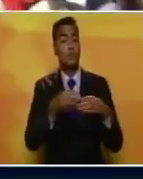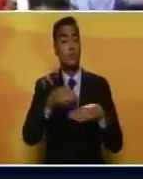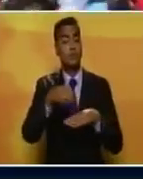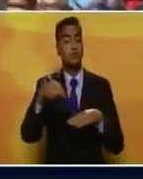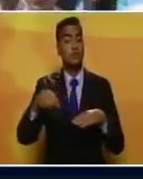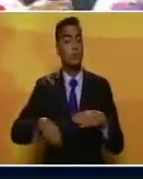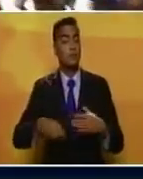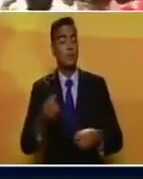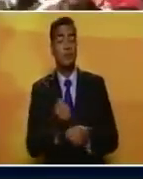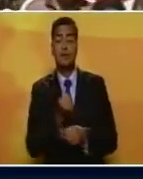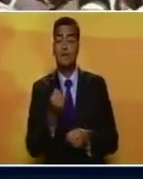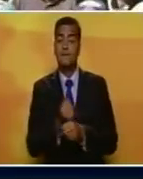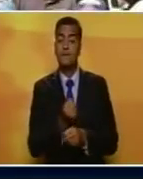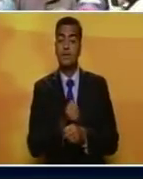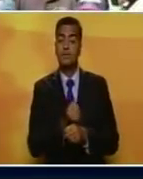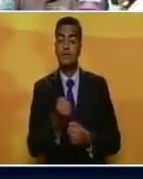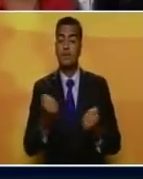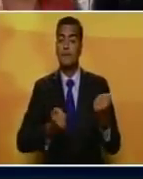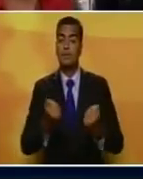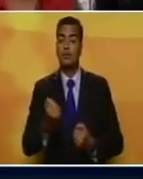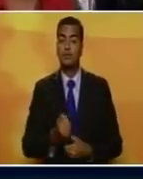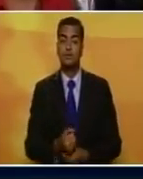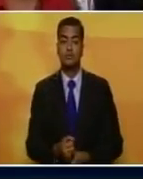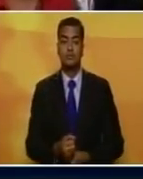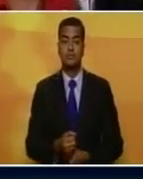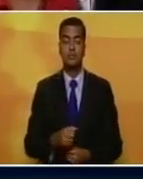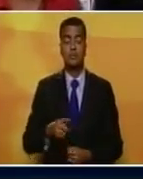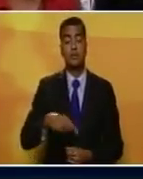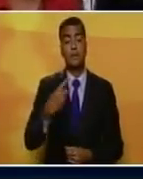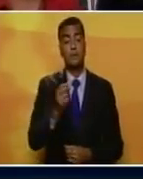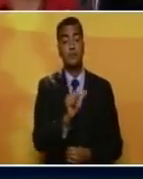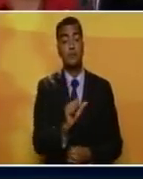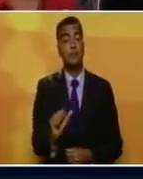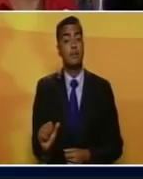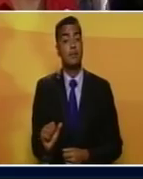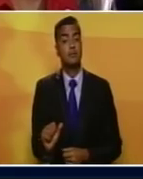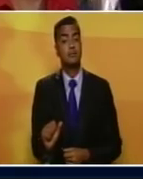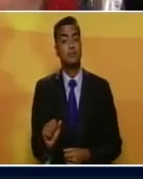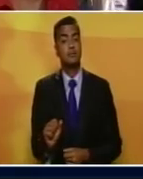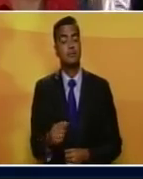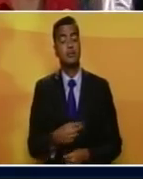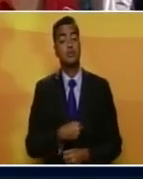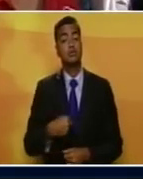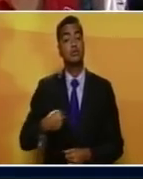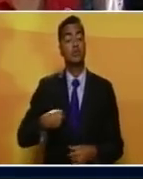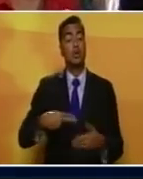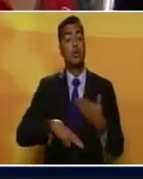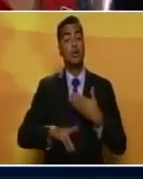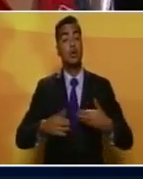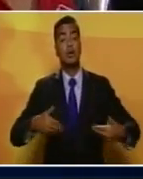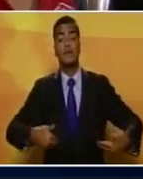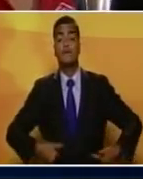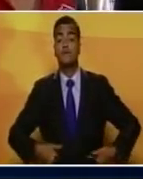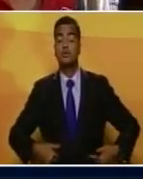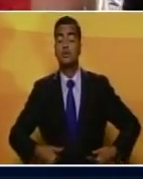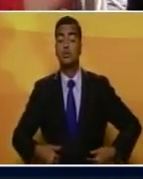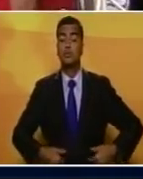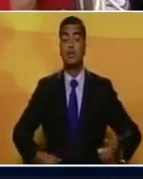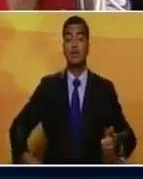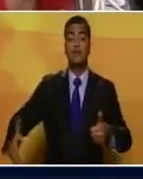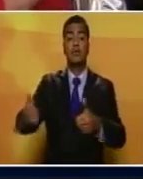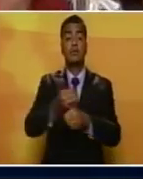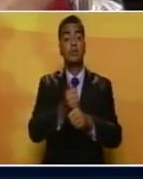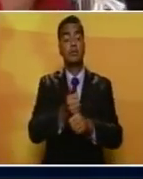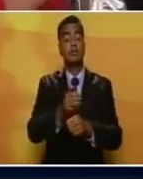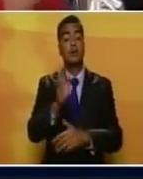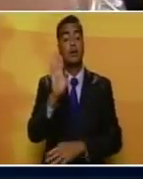esas tentaciones de que quiere esta gente. No podrán con la revolución de Venezuela. Por su parte, el constituyente